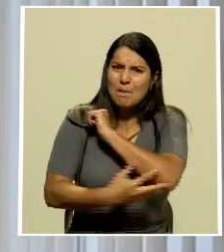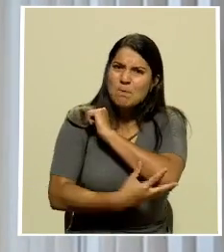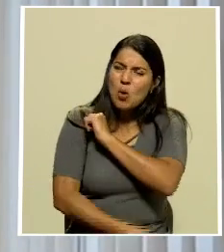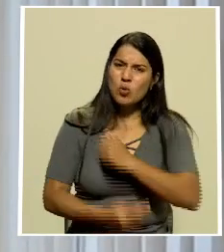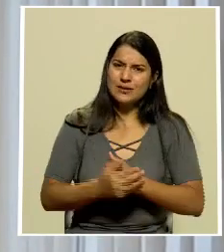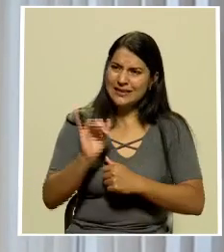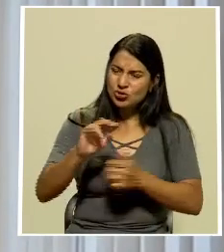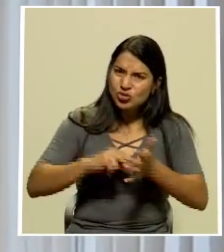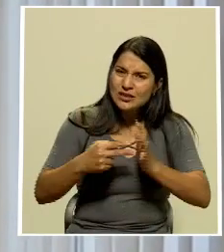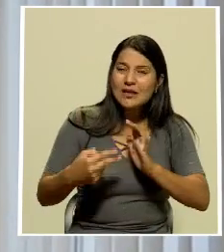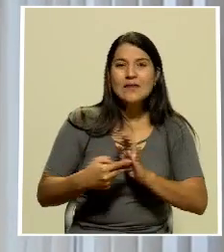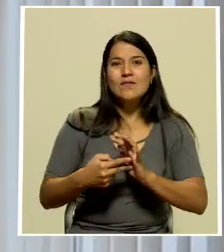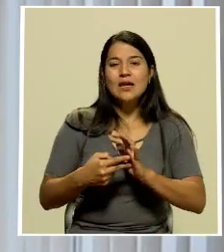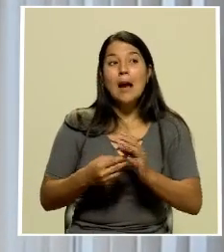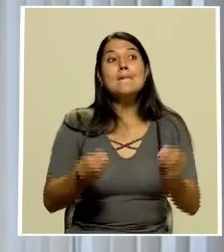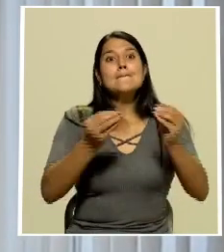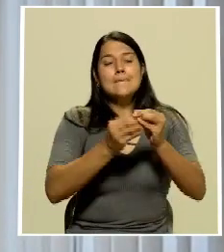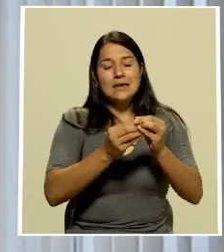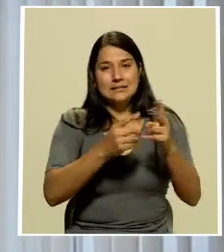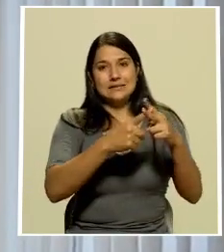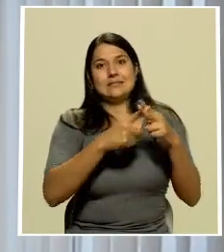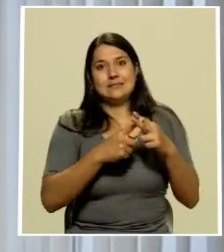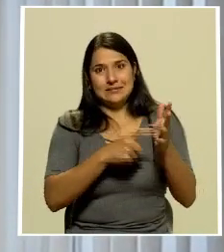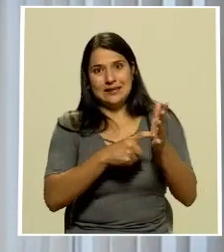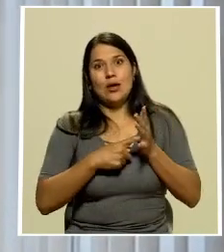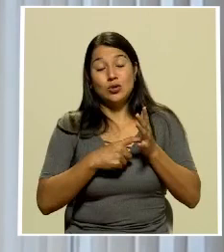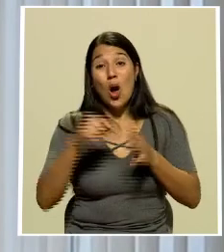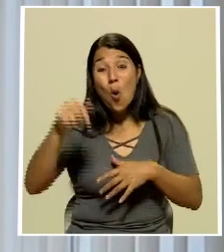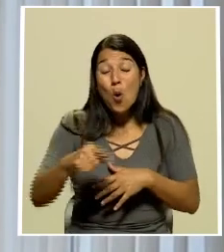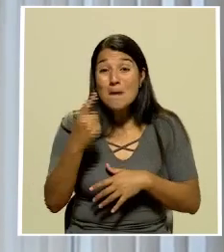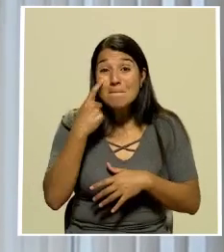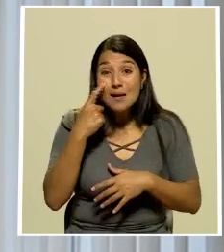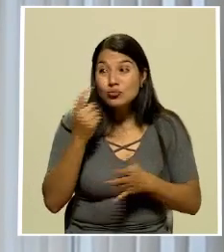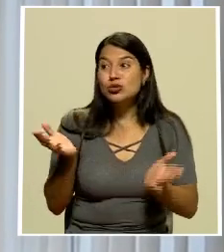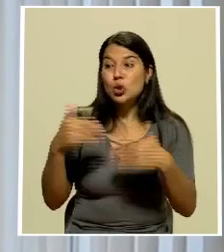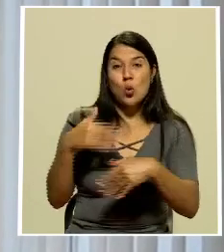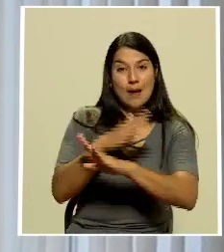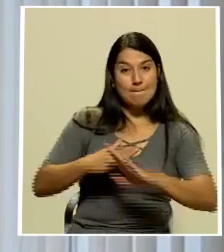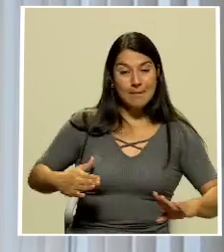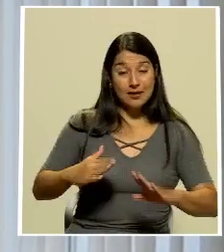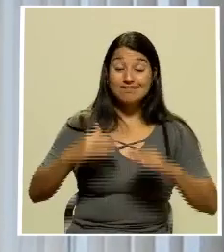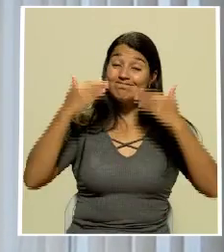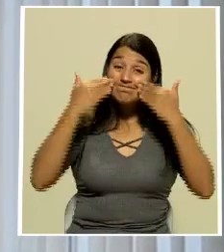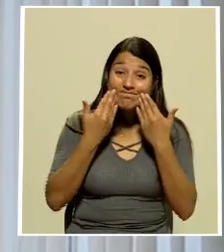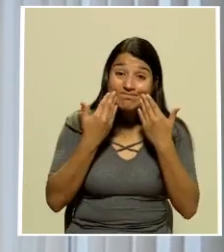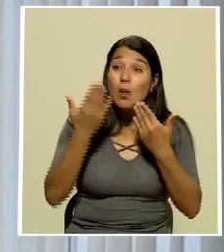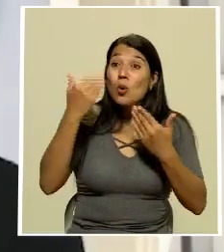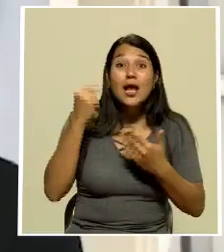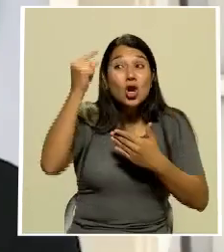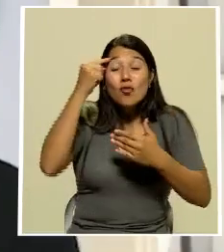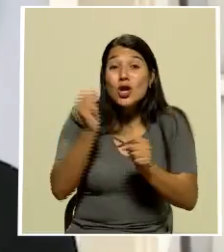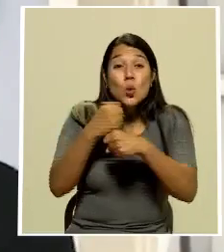solamente endeudamiento, sino que hoy ya estamos viendo en todo el pueblo que no hay paz, tristemente por la inacción de